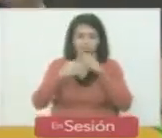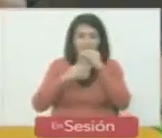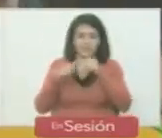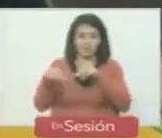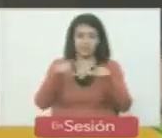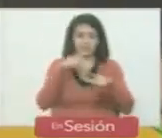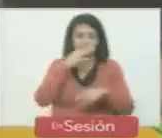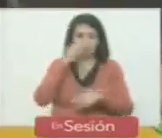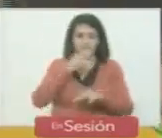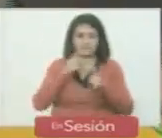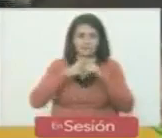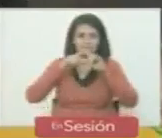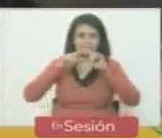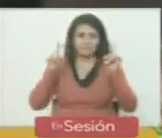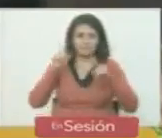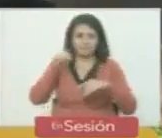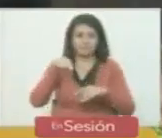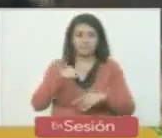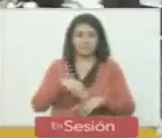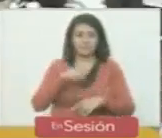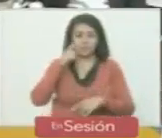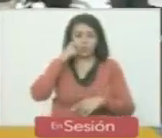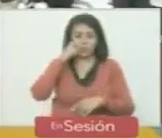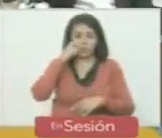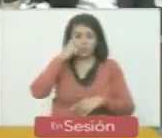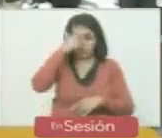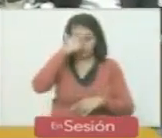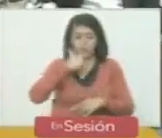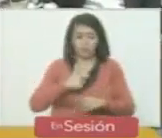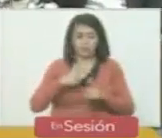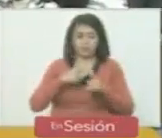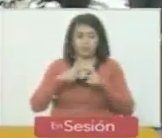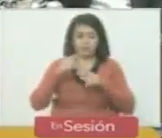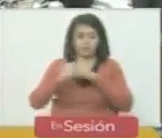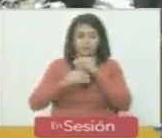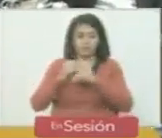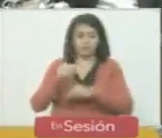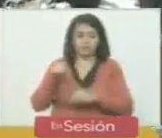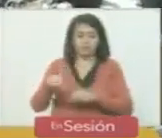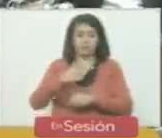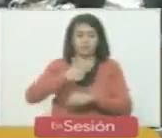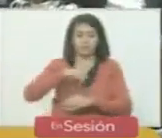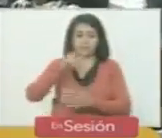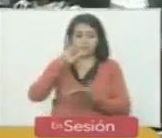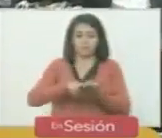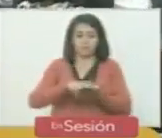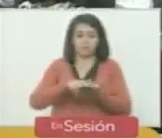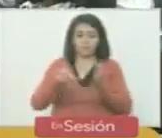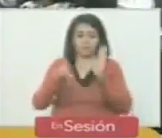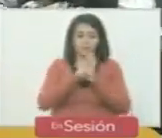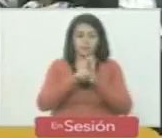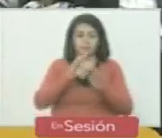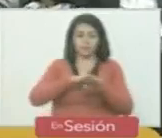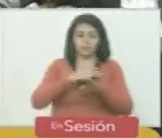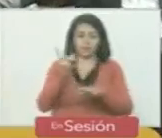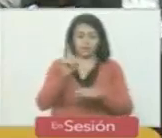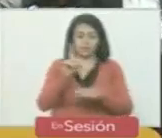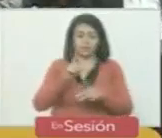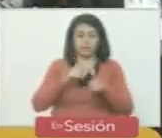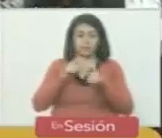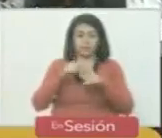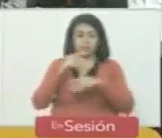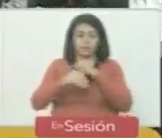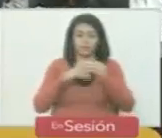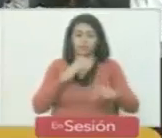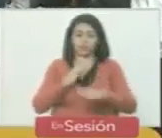son seres, ¿verdad? Pero somos seres humanos. Entonces, en ese sentido, vamos a aprobar el decreto. ¿Por qué no? Porque estaría